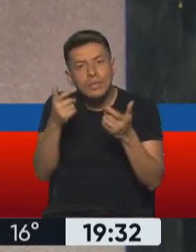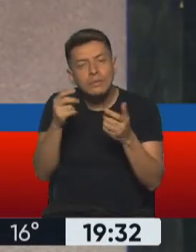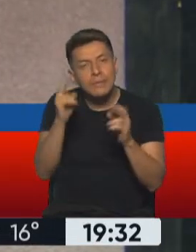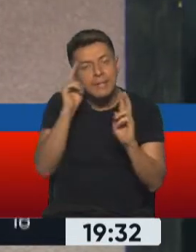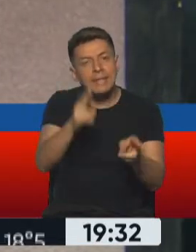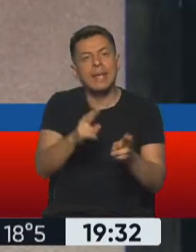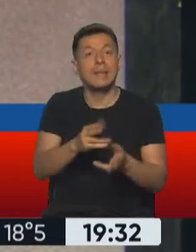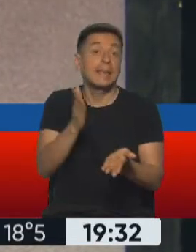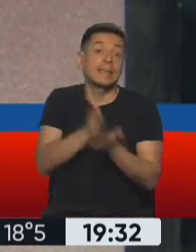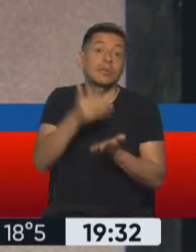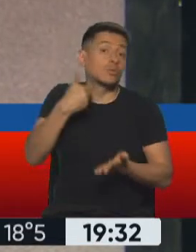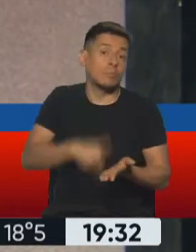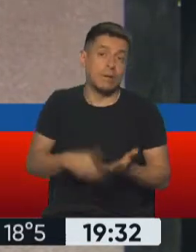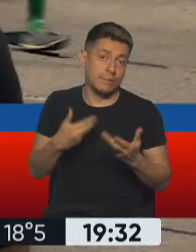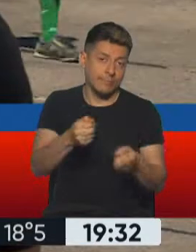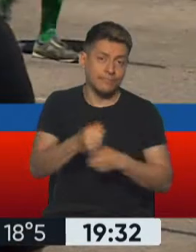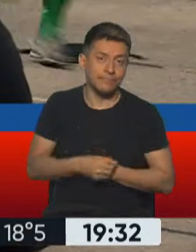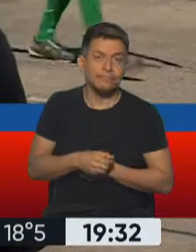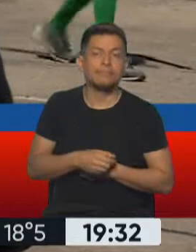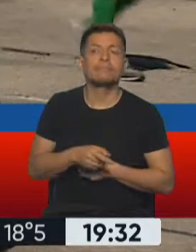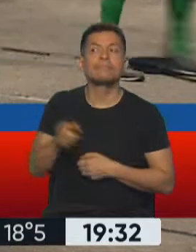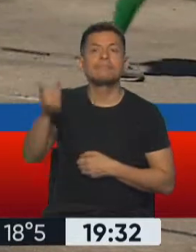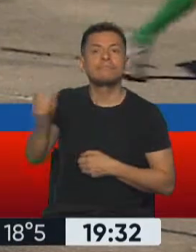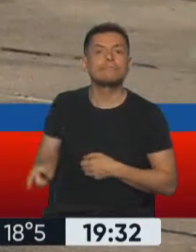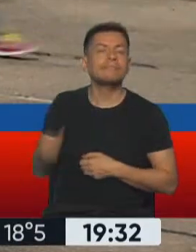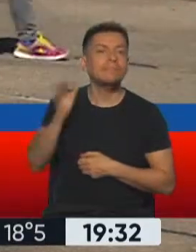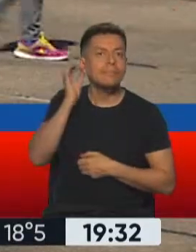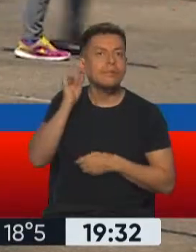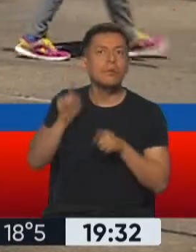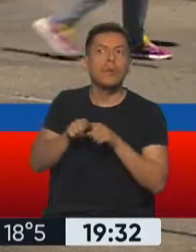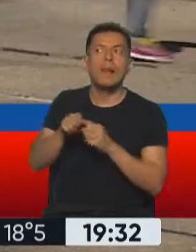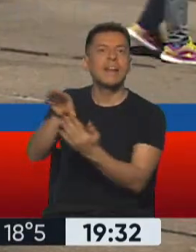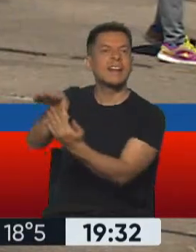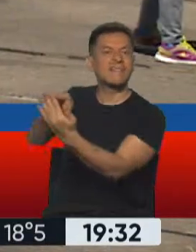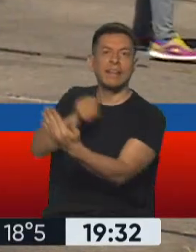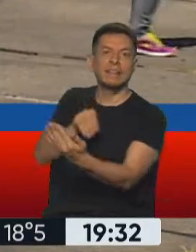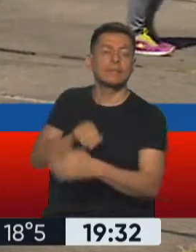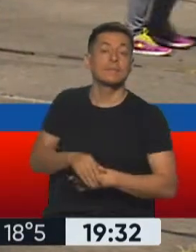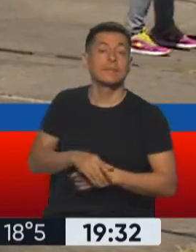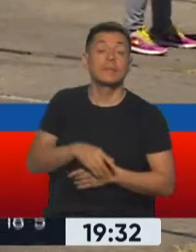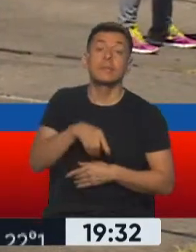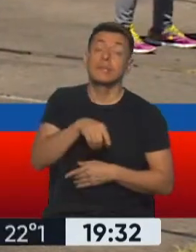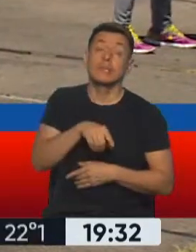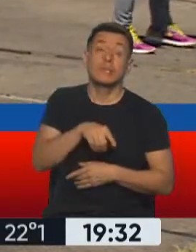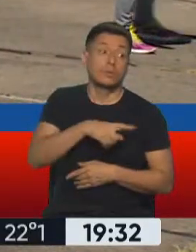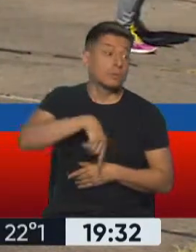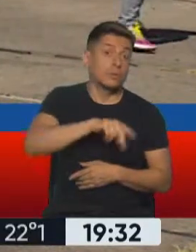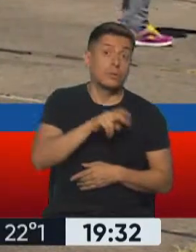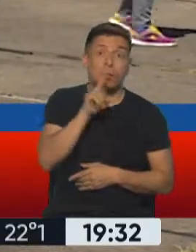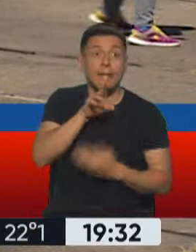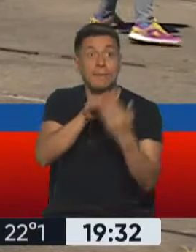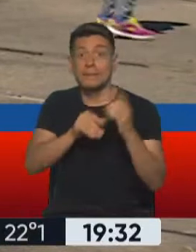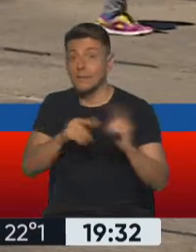derechos humanos. Diego, para todas nosotras era una referencia, en la época que no teníamos referencias mujeres, entonces